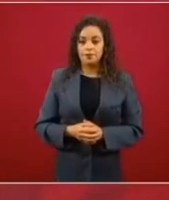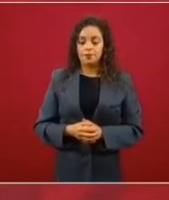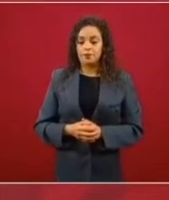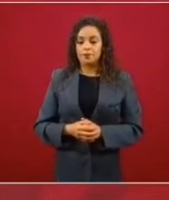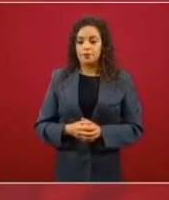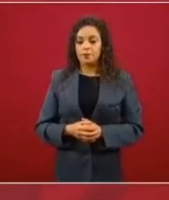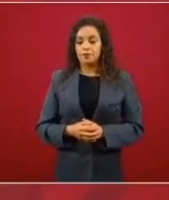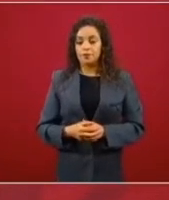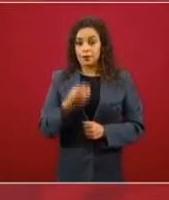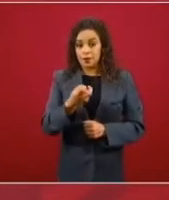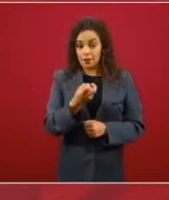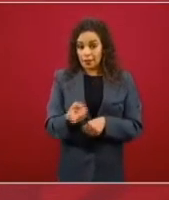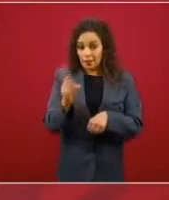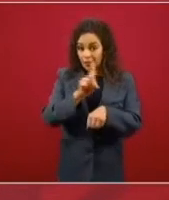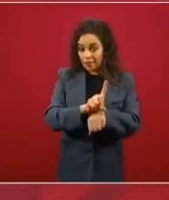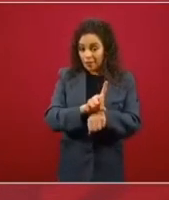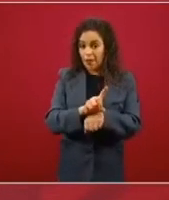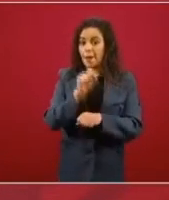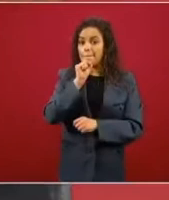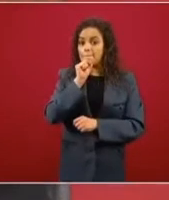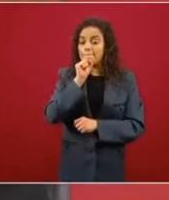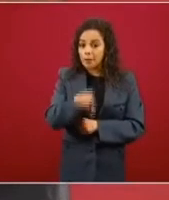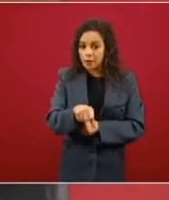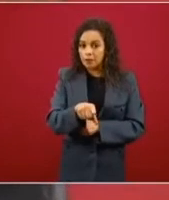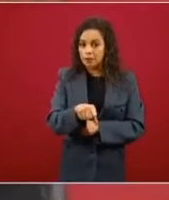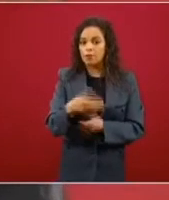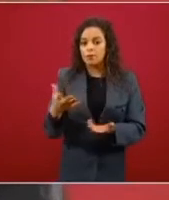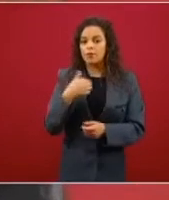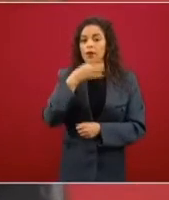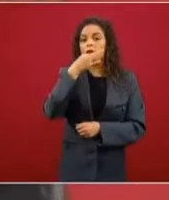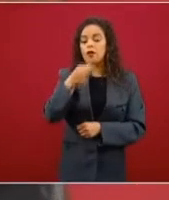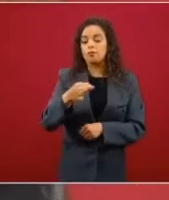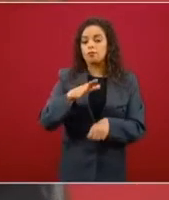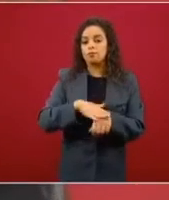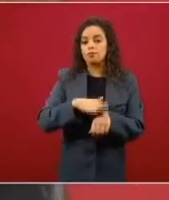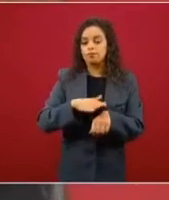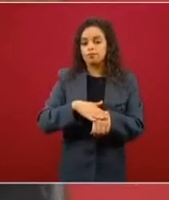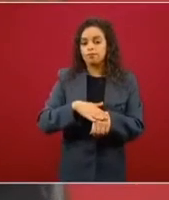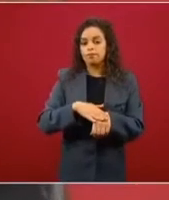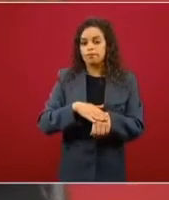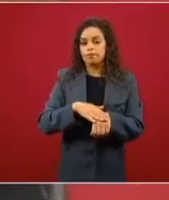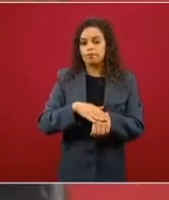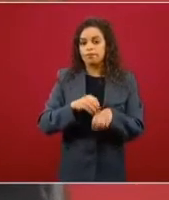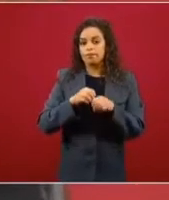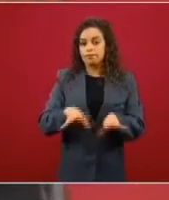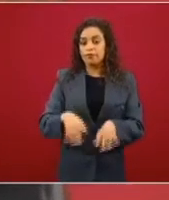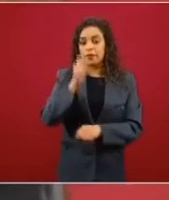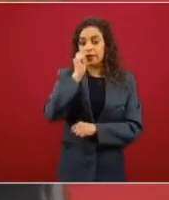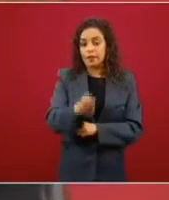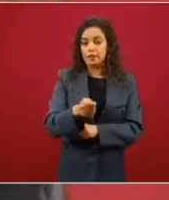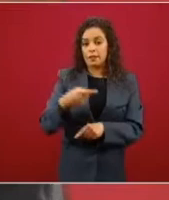vamos a dar un banderazo para el inicio del primer tramo del Tren